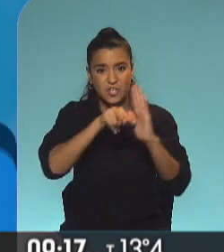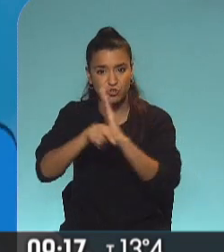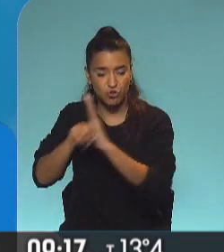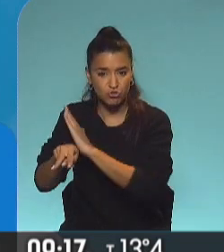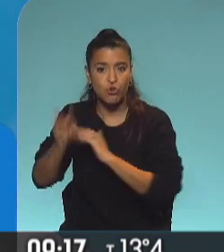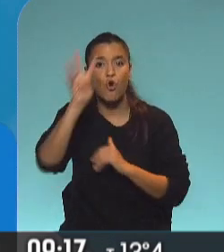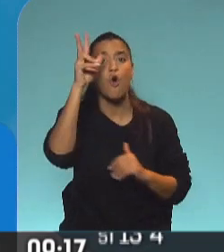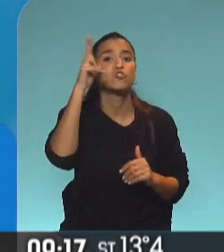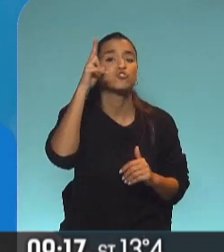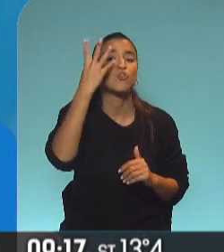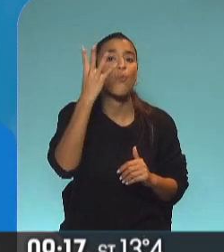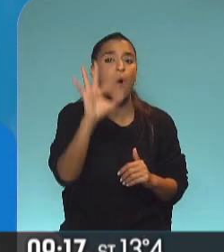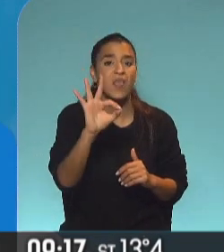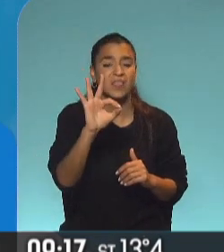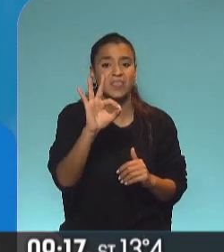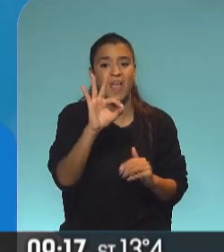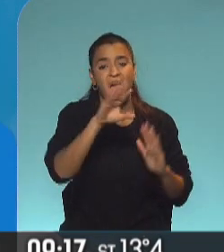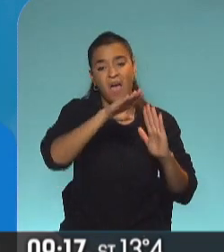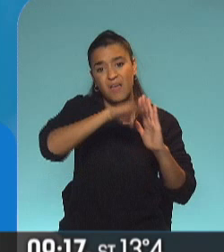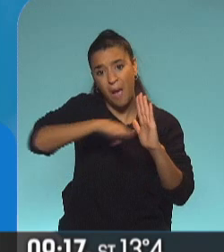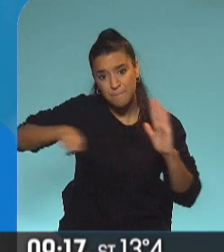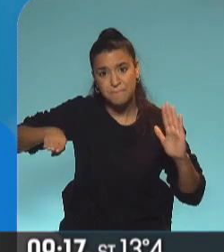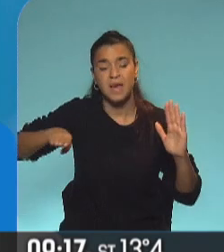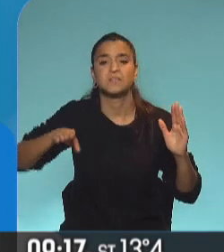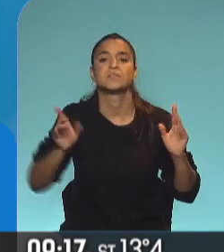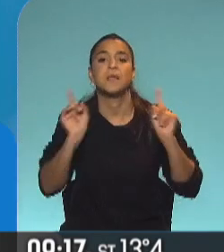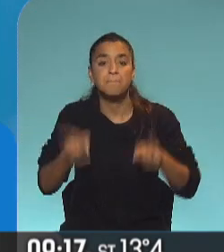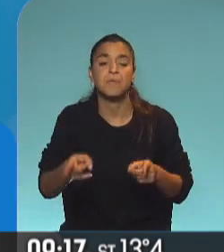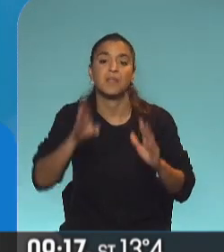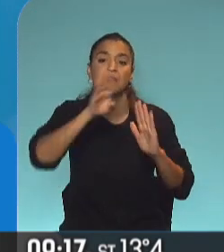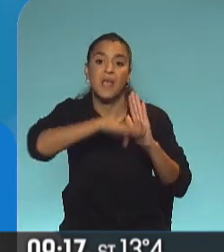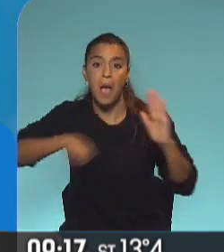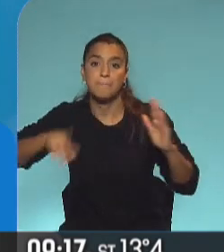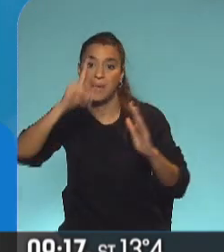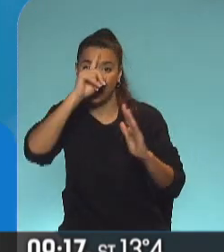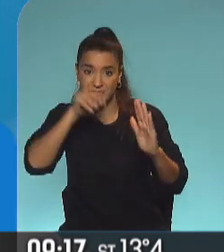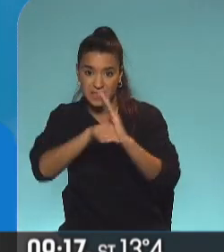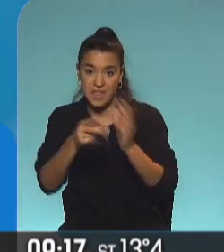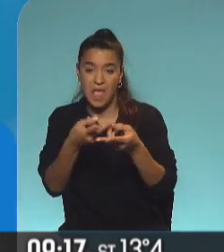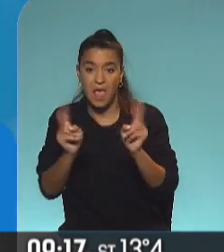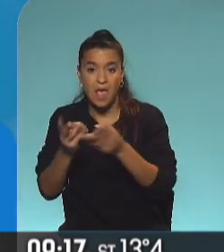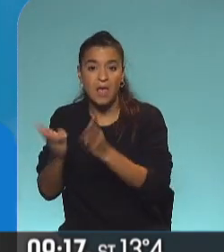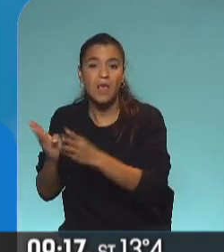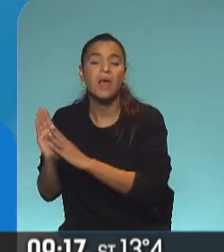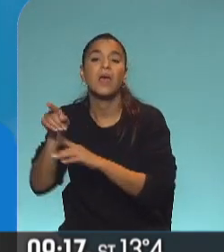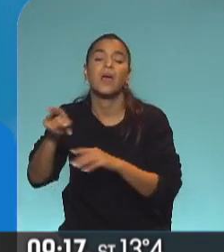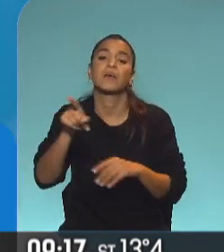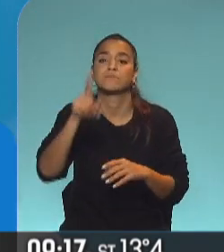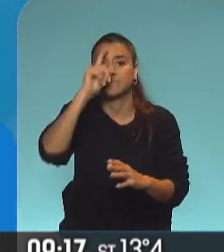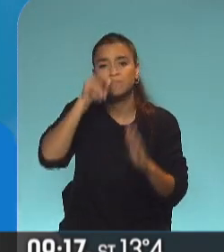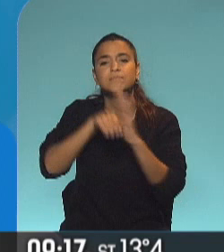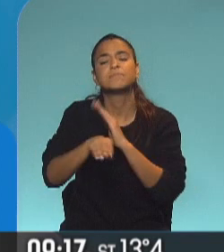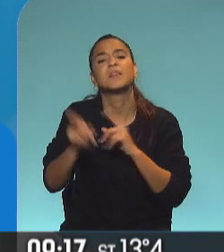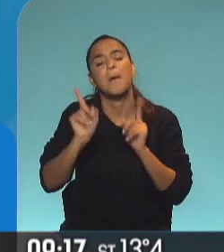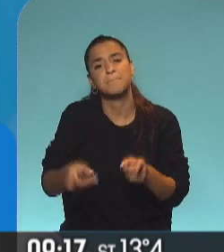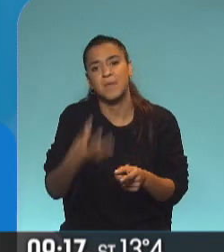Estas 840 camas, sumadas las camas de atención de terapia intensiva, cámaras críticas con oxígeno